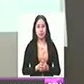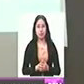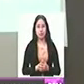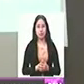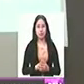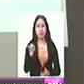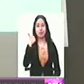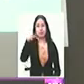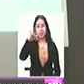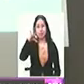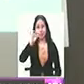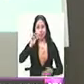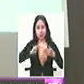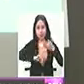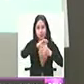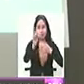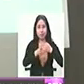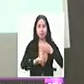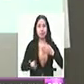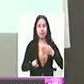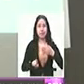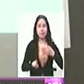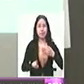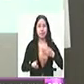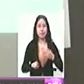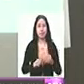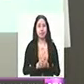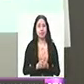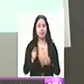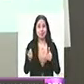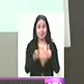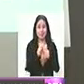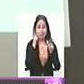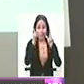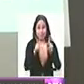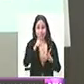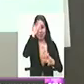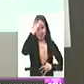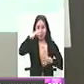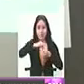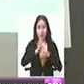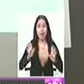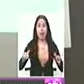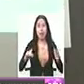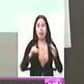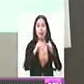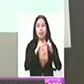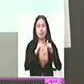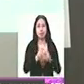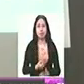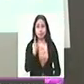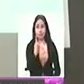El 19 de marzo se da el primer contagio en La Paz. El 1 de junio